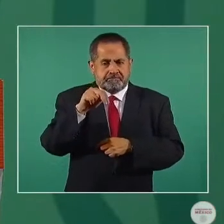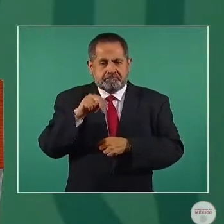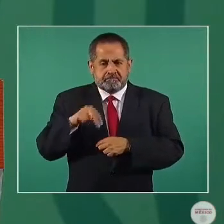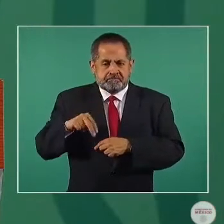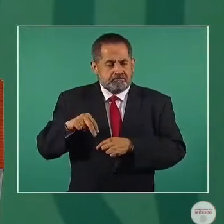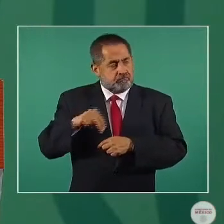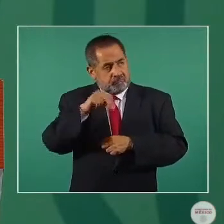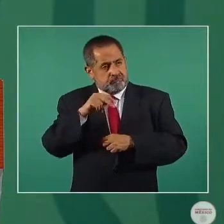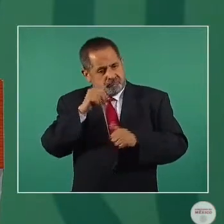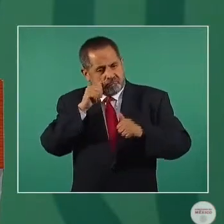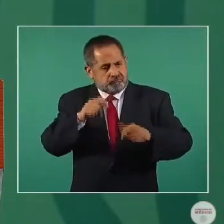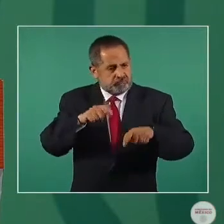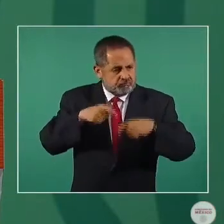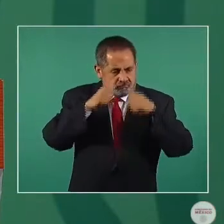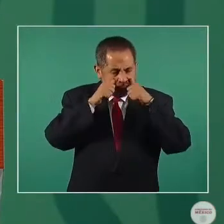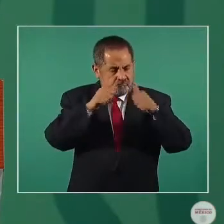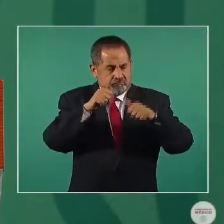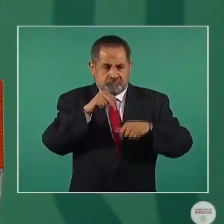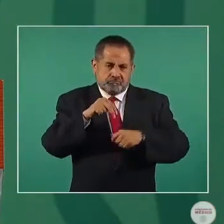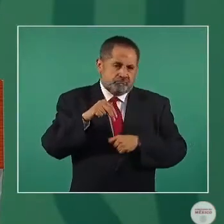y a los